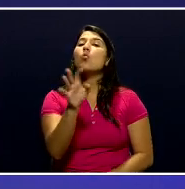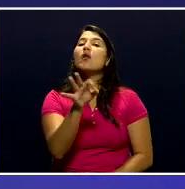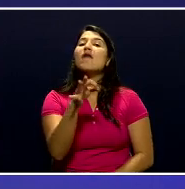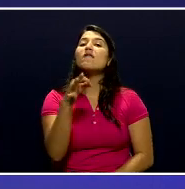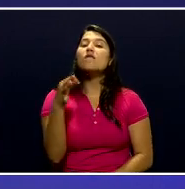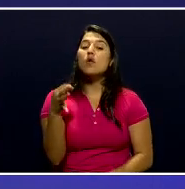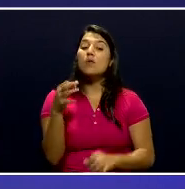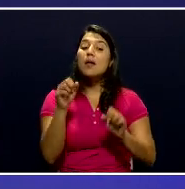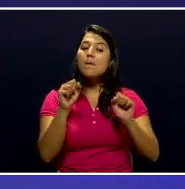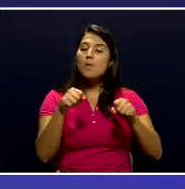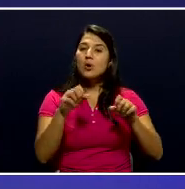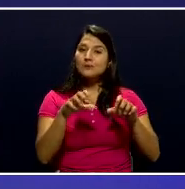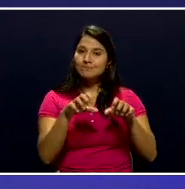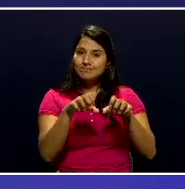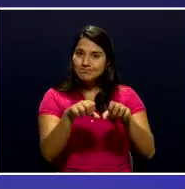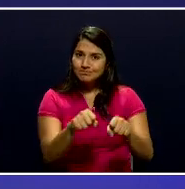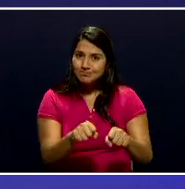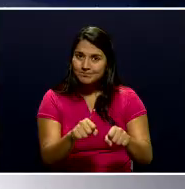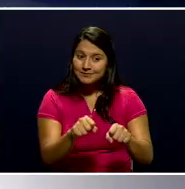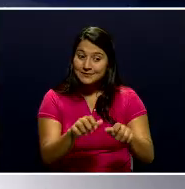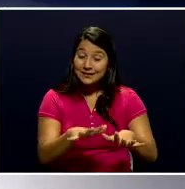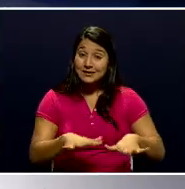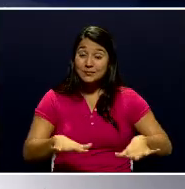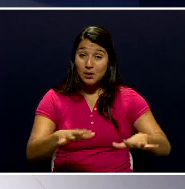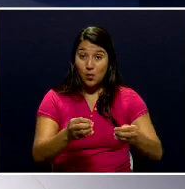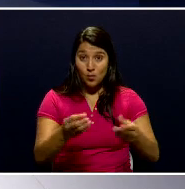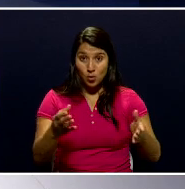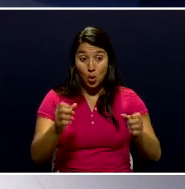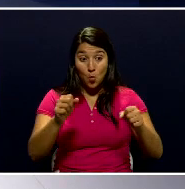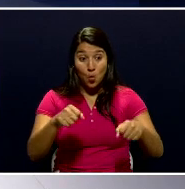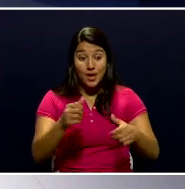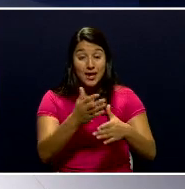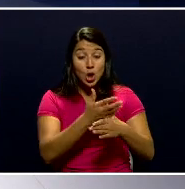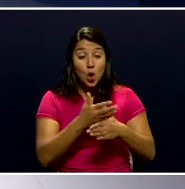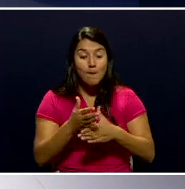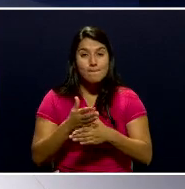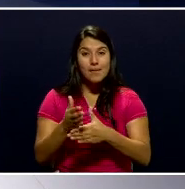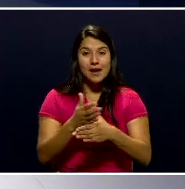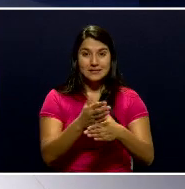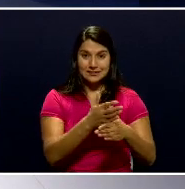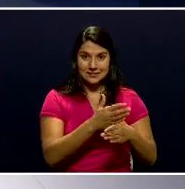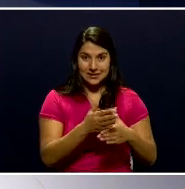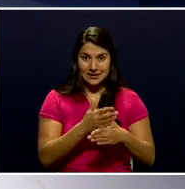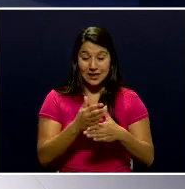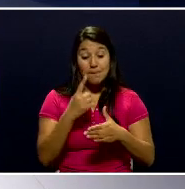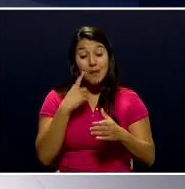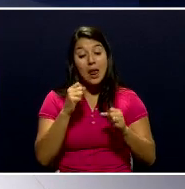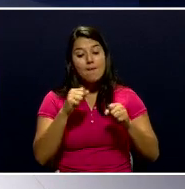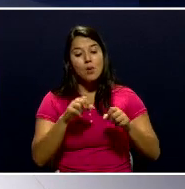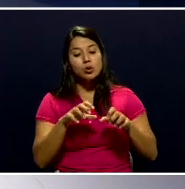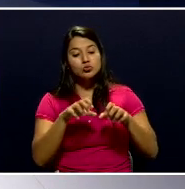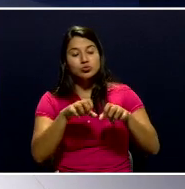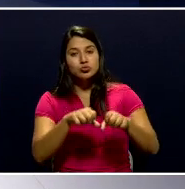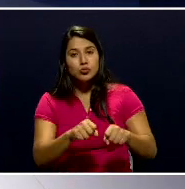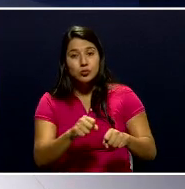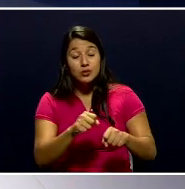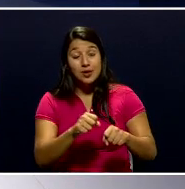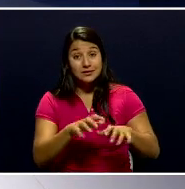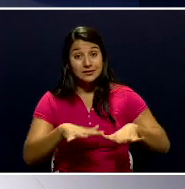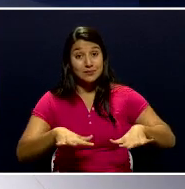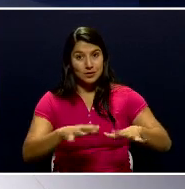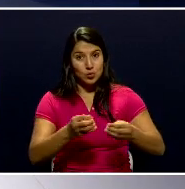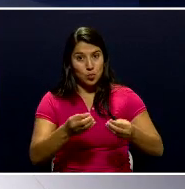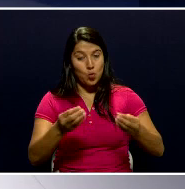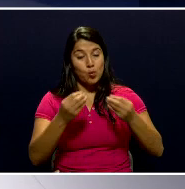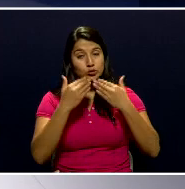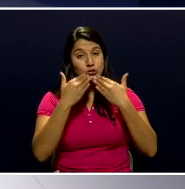de apropiarnos de ese espacio público, de compartir el arte para apropiarnos del espacio público. Gracias